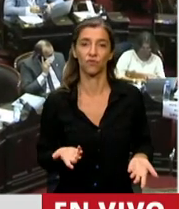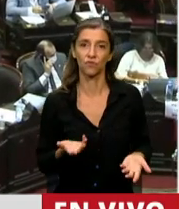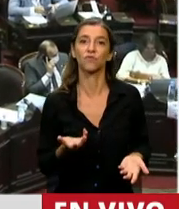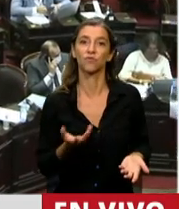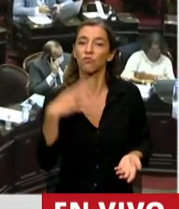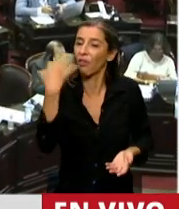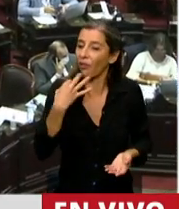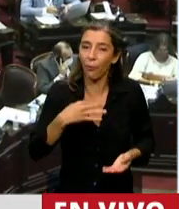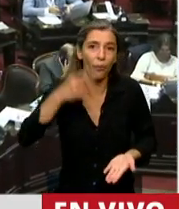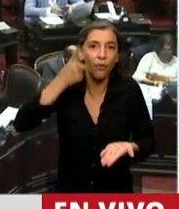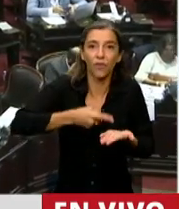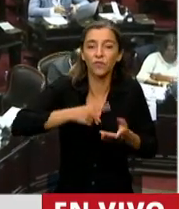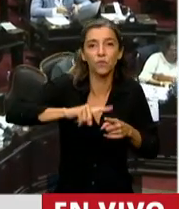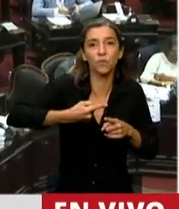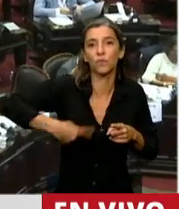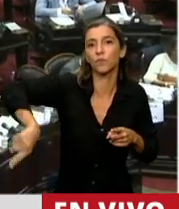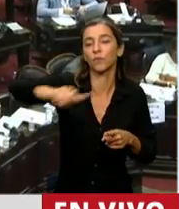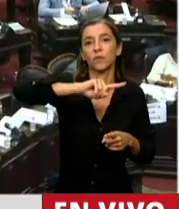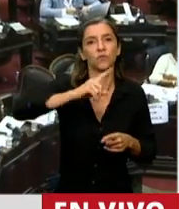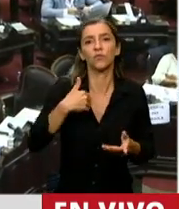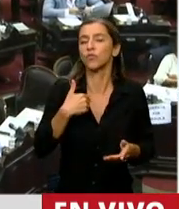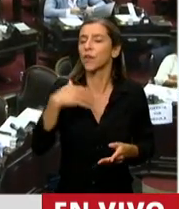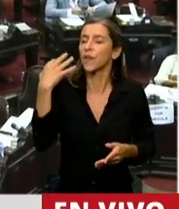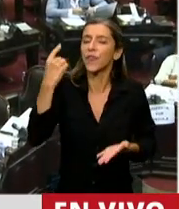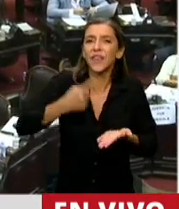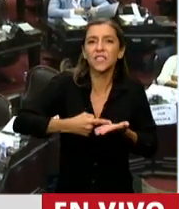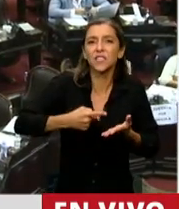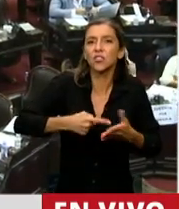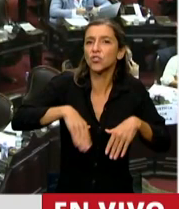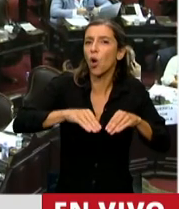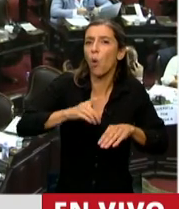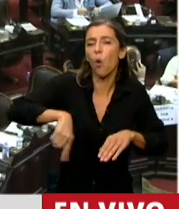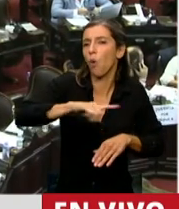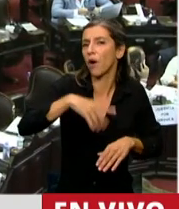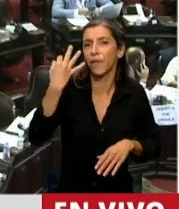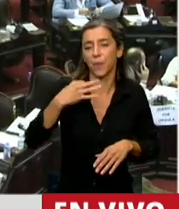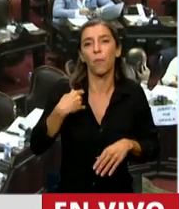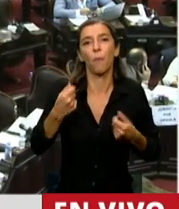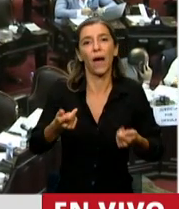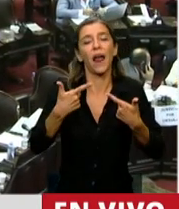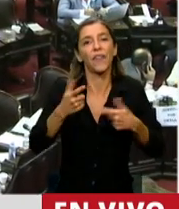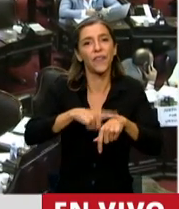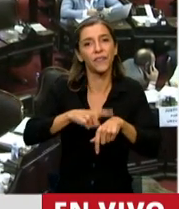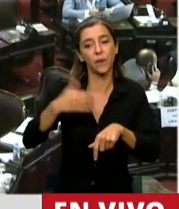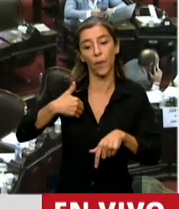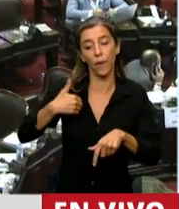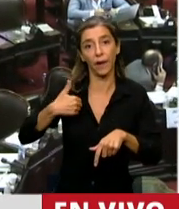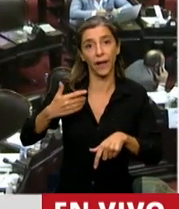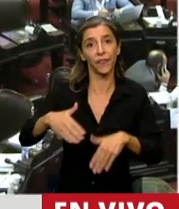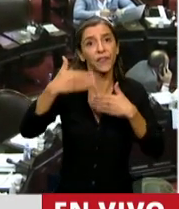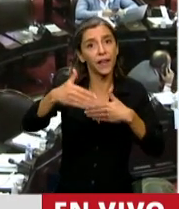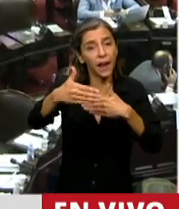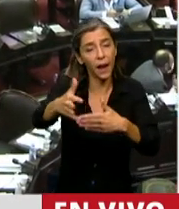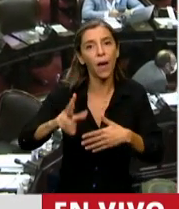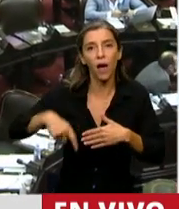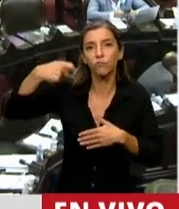una decisión política que compense a la Argentina como mínimo estipulando un plazo para la devolución de esos fondos que se